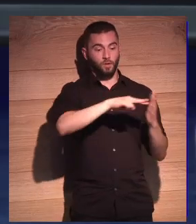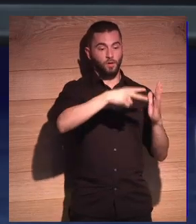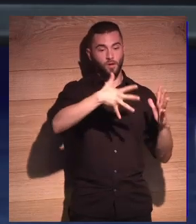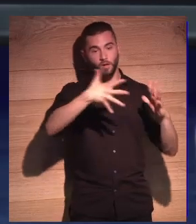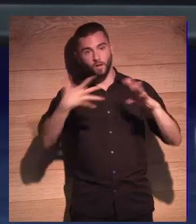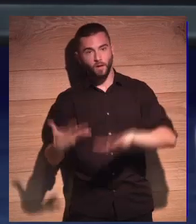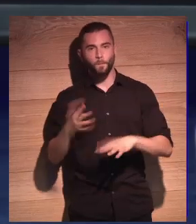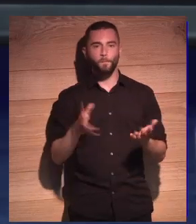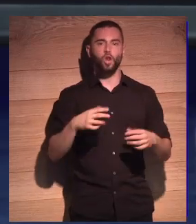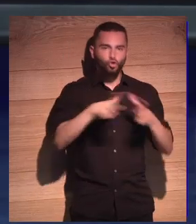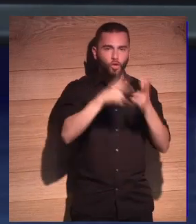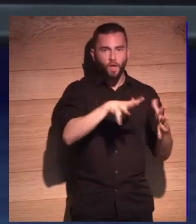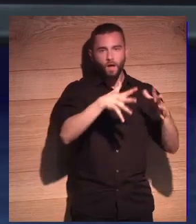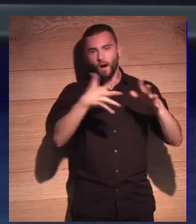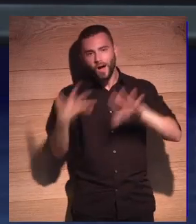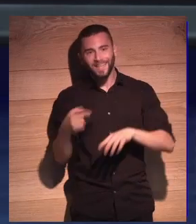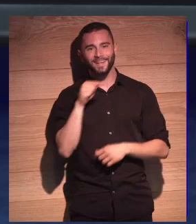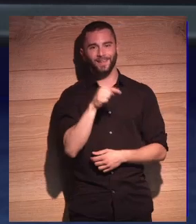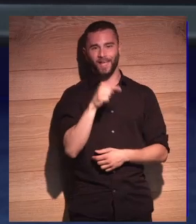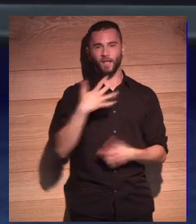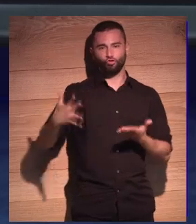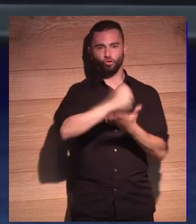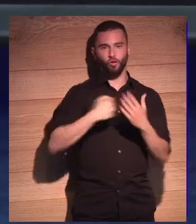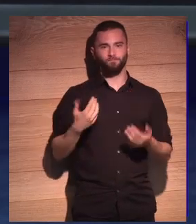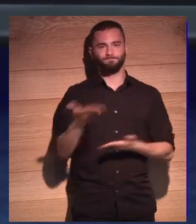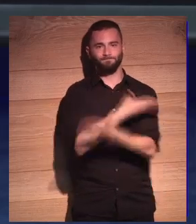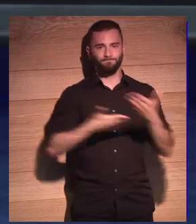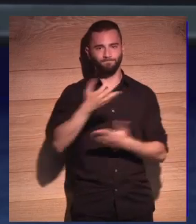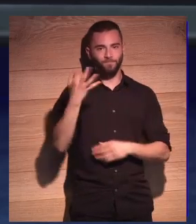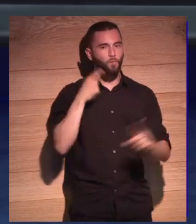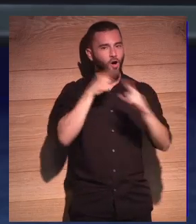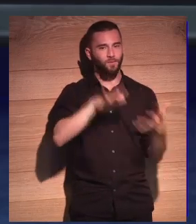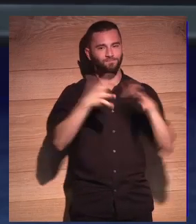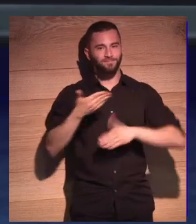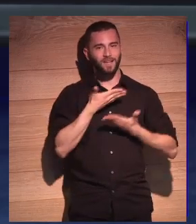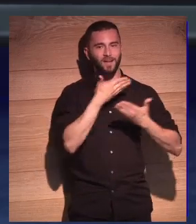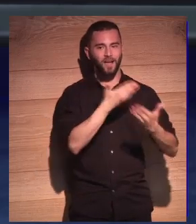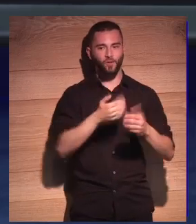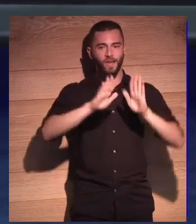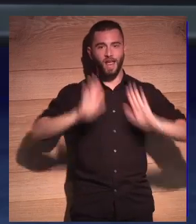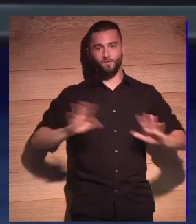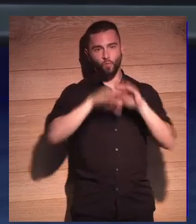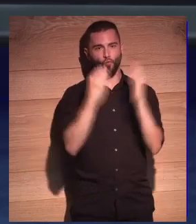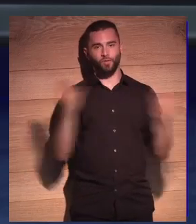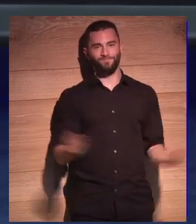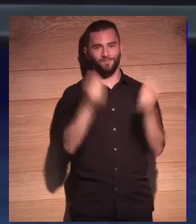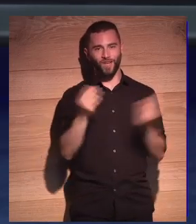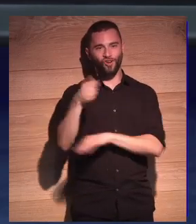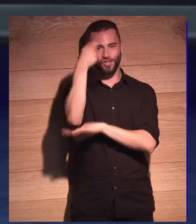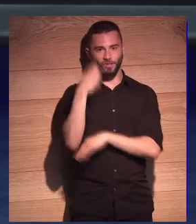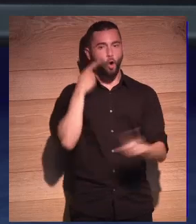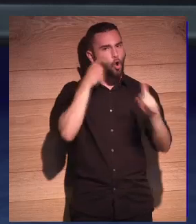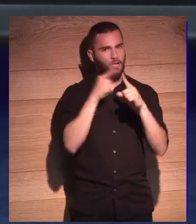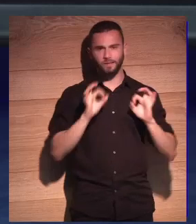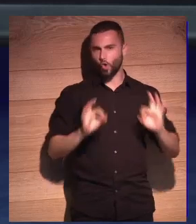transformación social y ahí tenemos que poner todos de nuestra parte para ayudar en este cambio y al final lograr un mundo mejor, ¿no? Que creo que es el